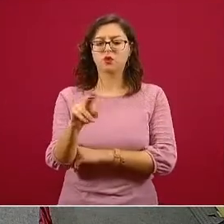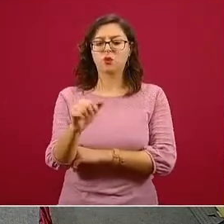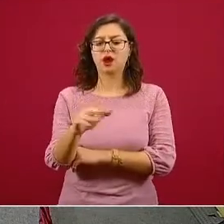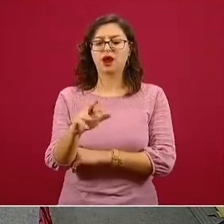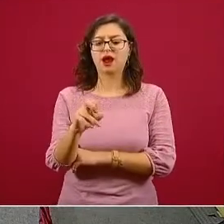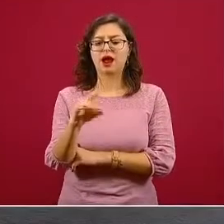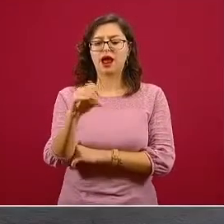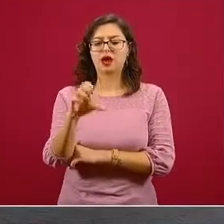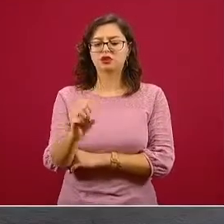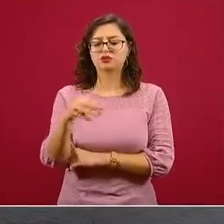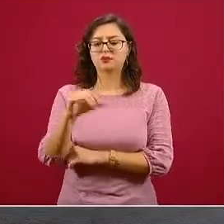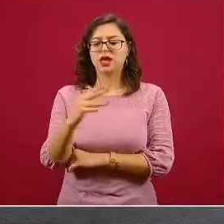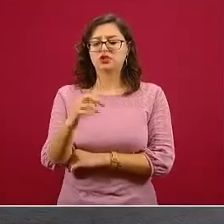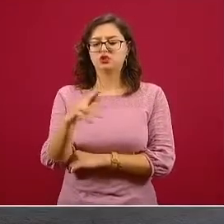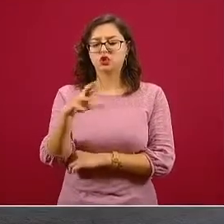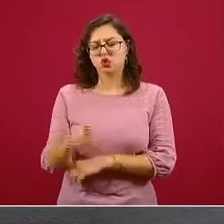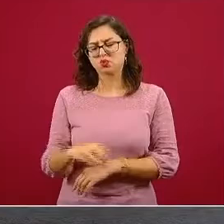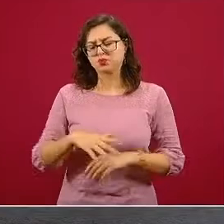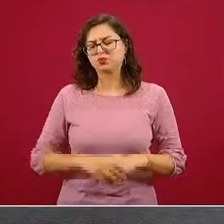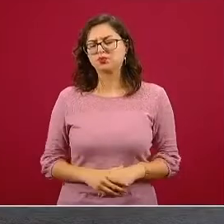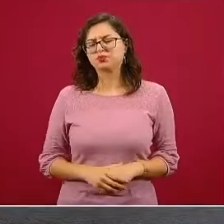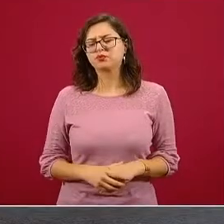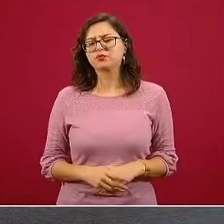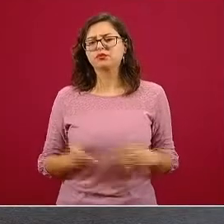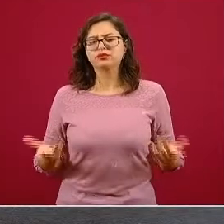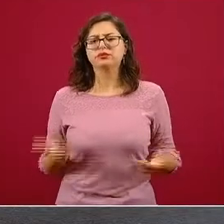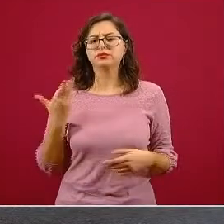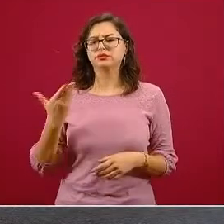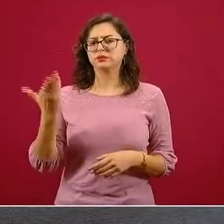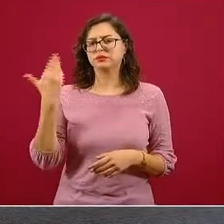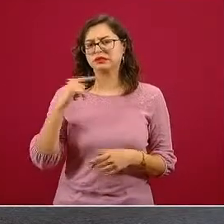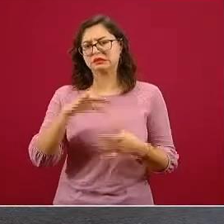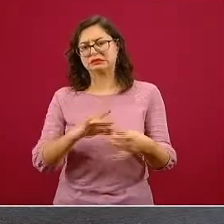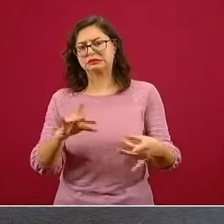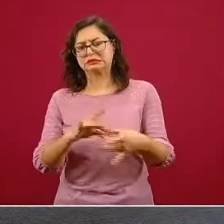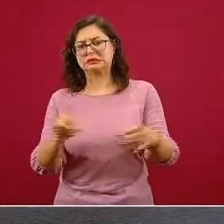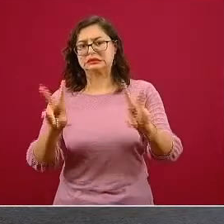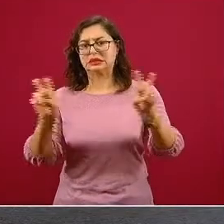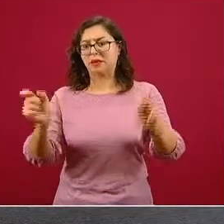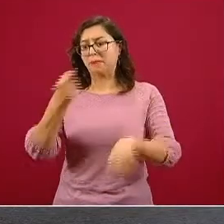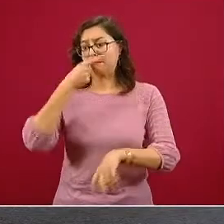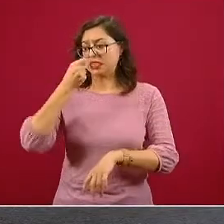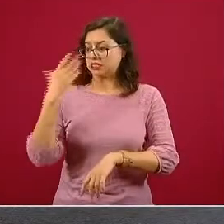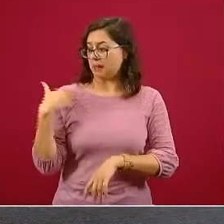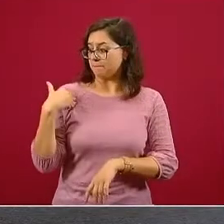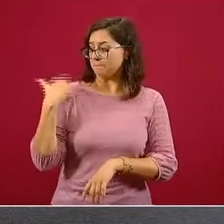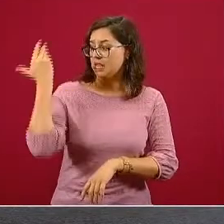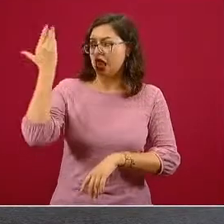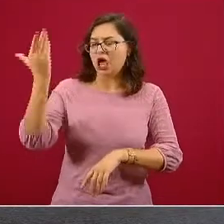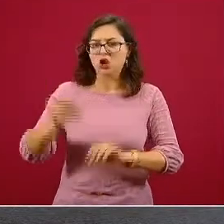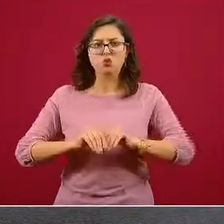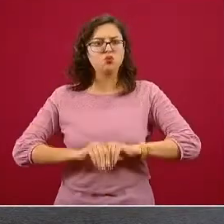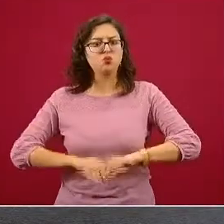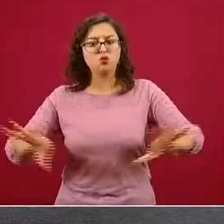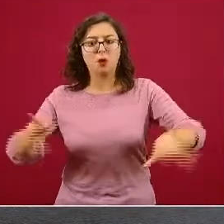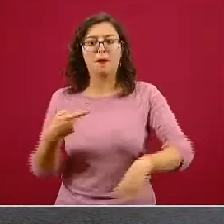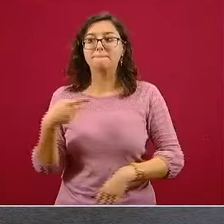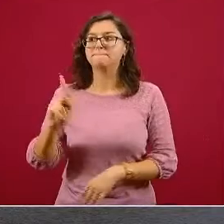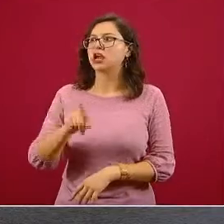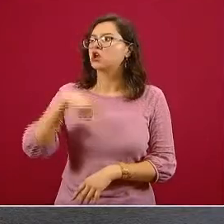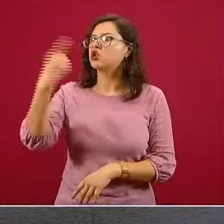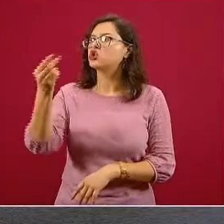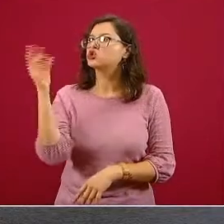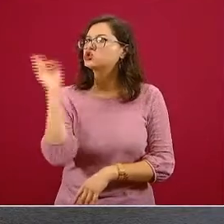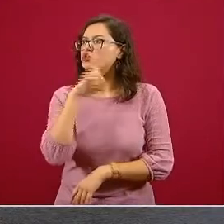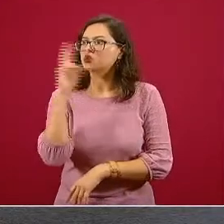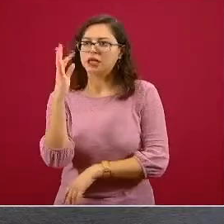unos días comentó este grave problema de los productos milagro, pero desde que surgió esta posibilidad de una vacuna en